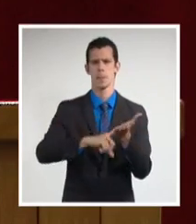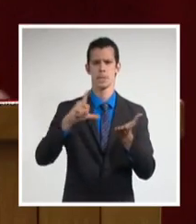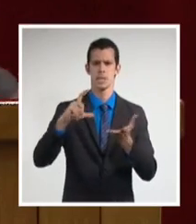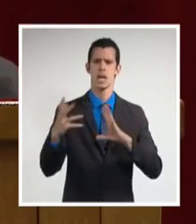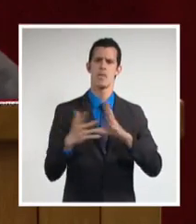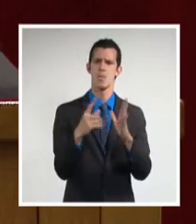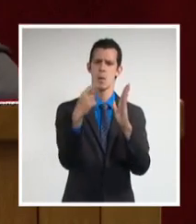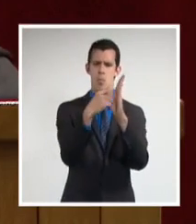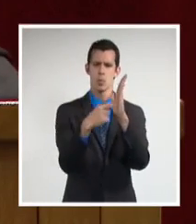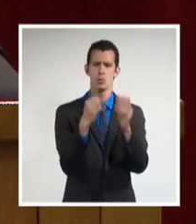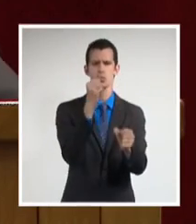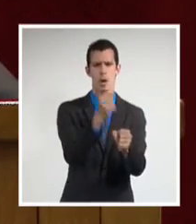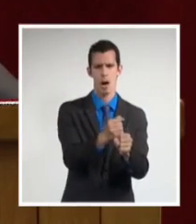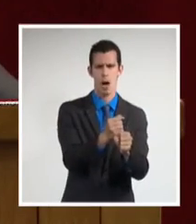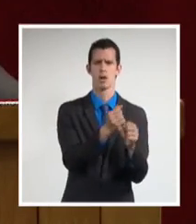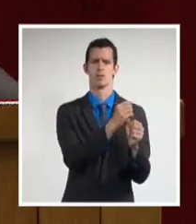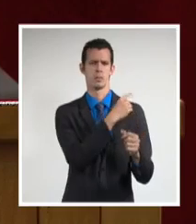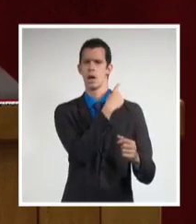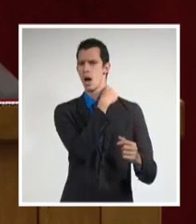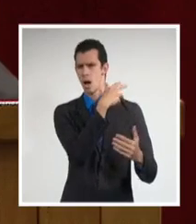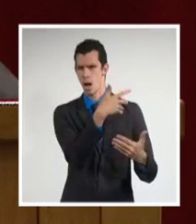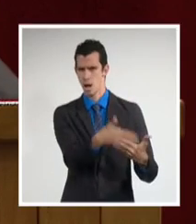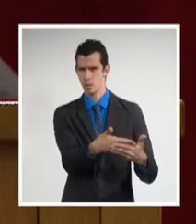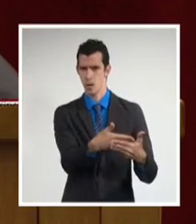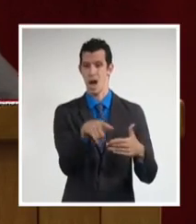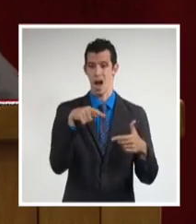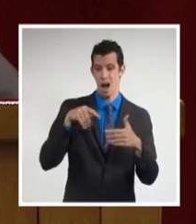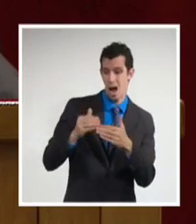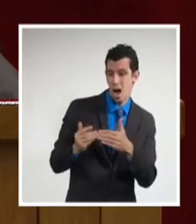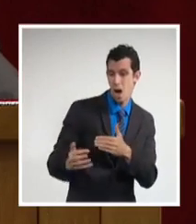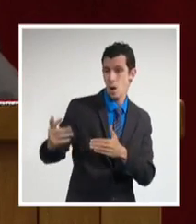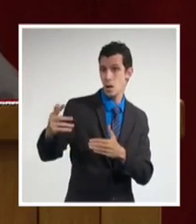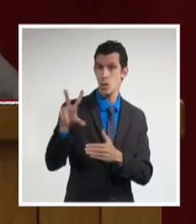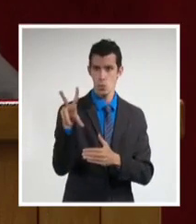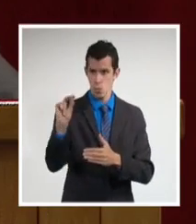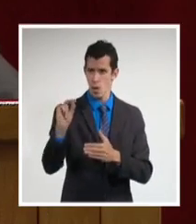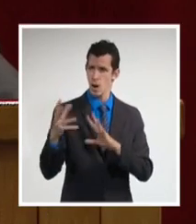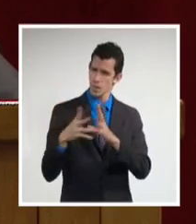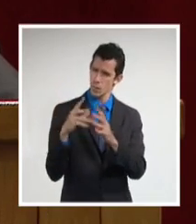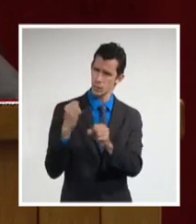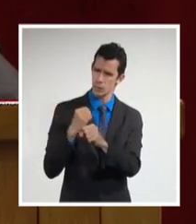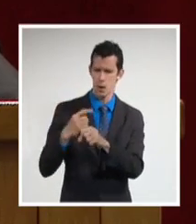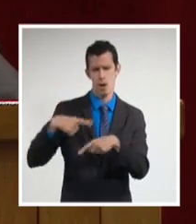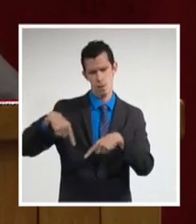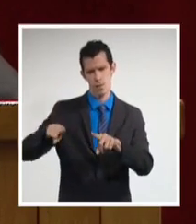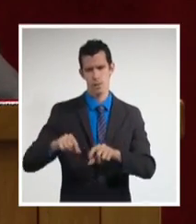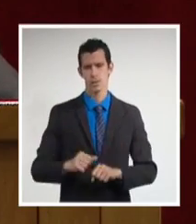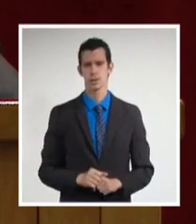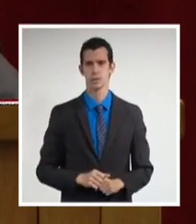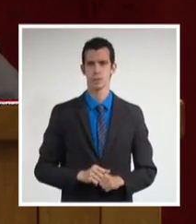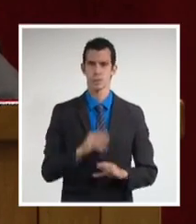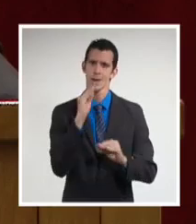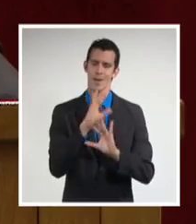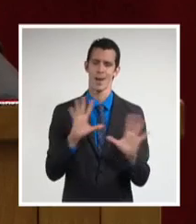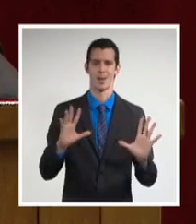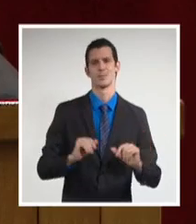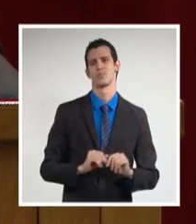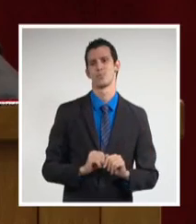la orfandad de ideas y la subestimación de nuestro pueblo ciega a los adversarios y los hace perder sus guerras contra